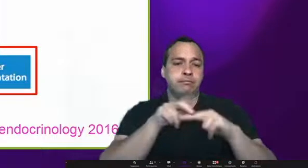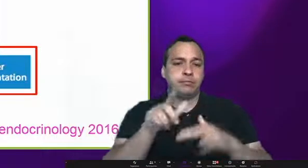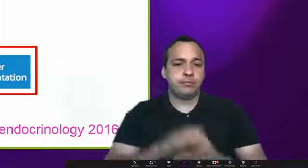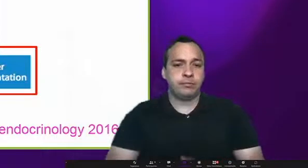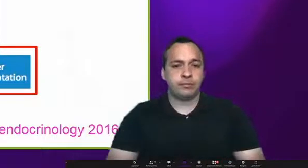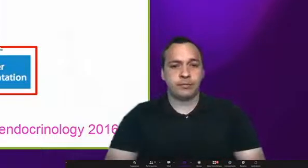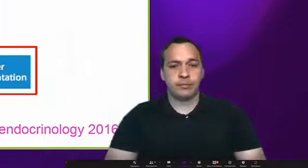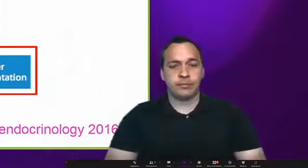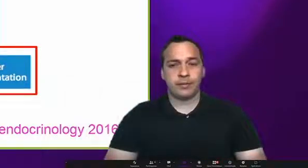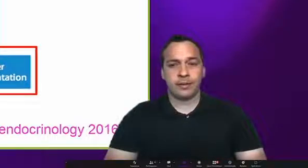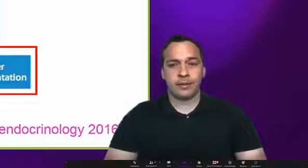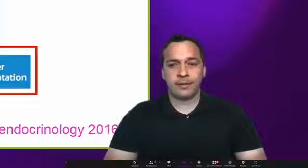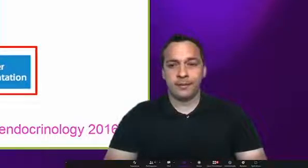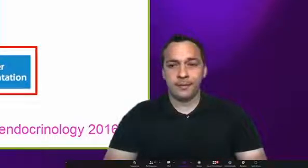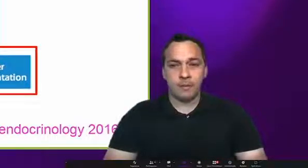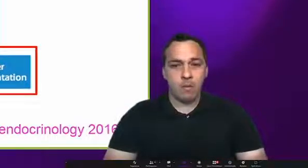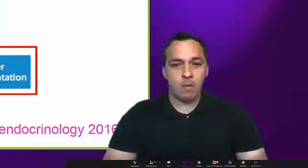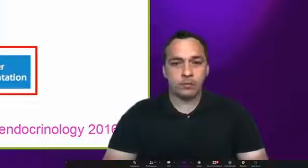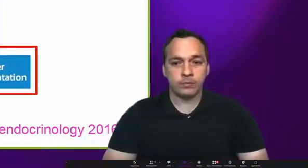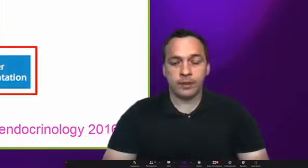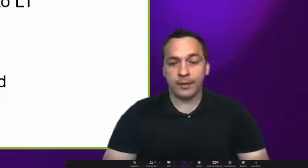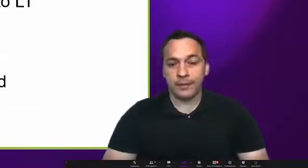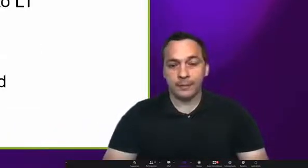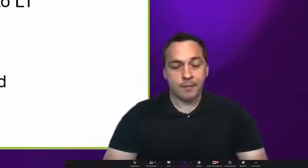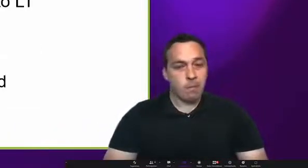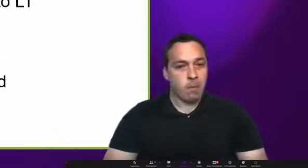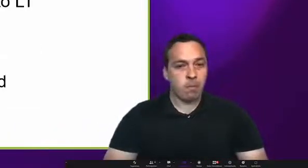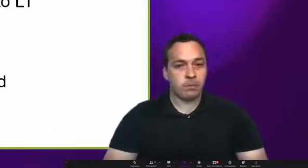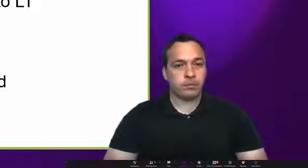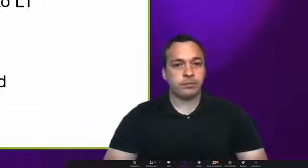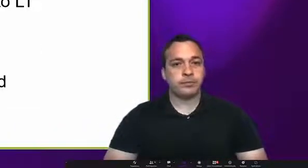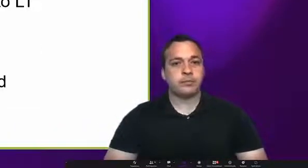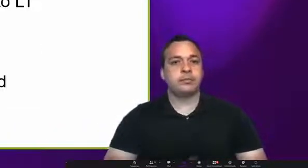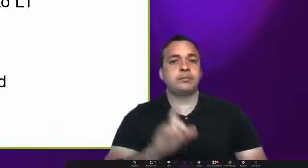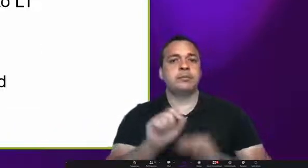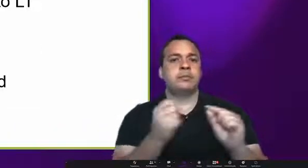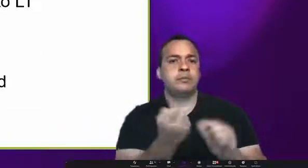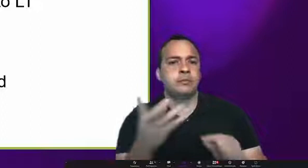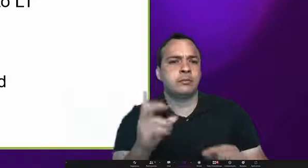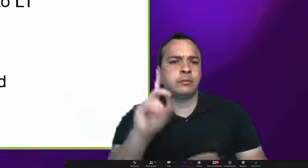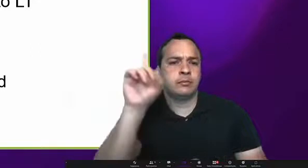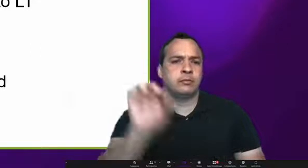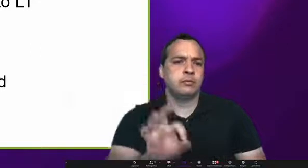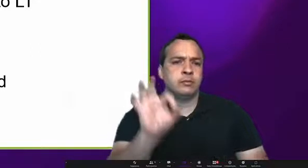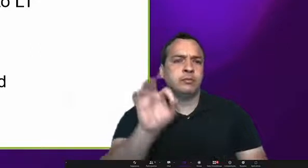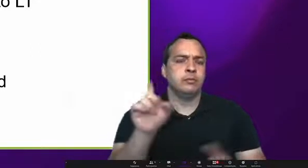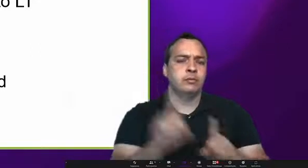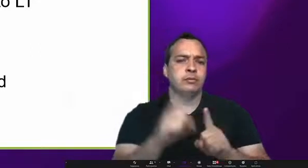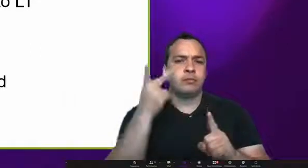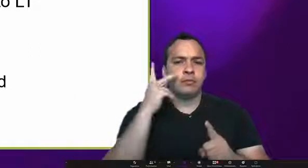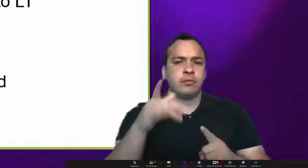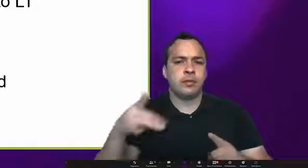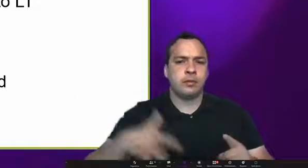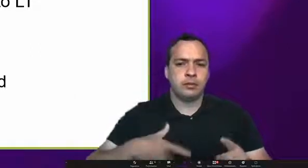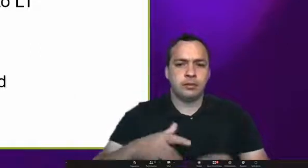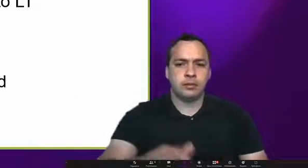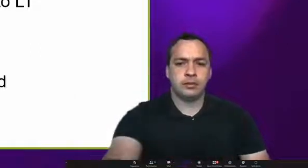muy seleccionados para trasplante de hígado. Entonces, ¿cuáles son los requisitos mínimos para